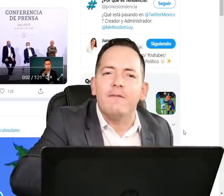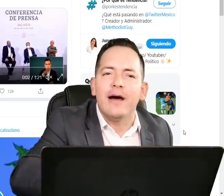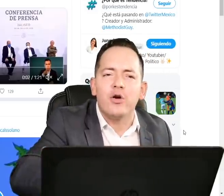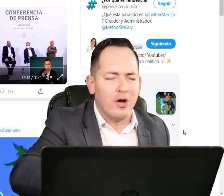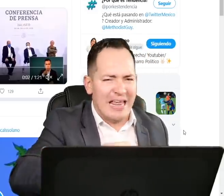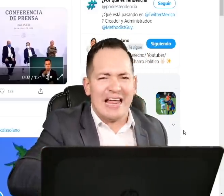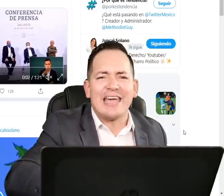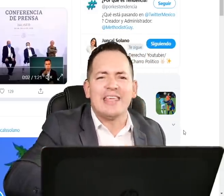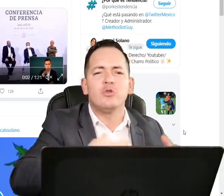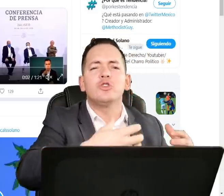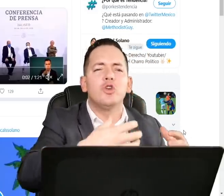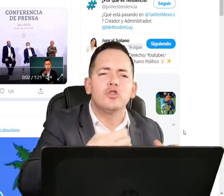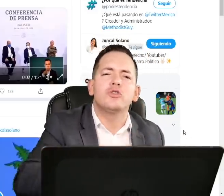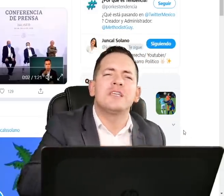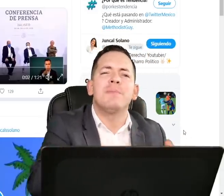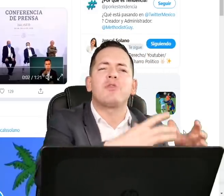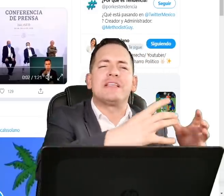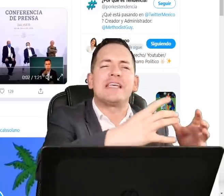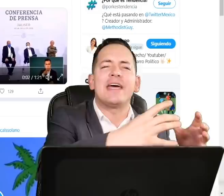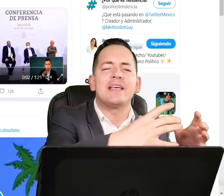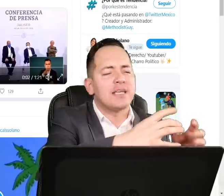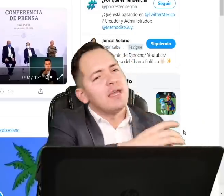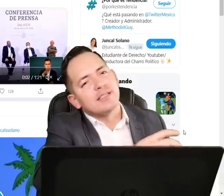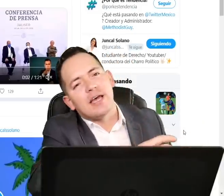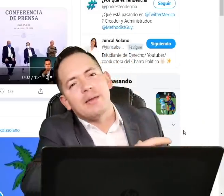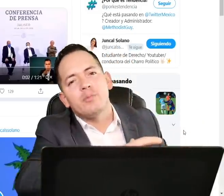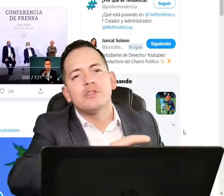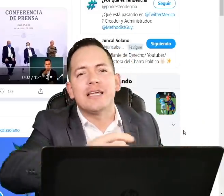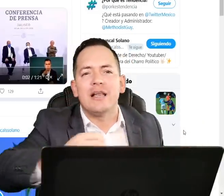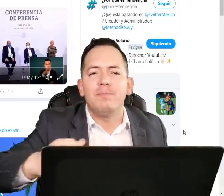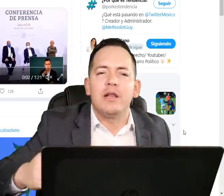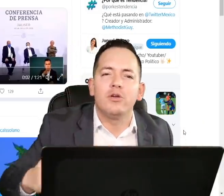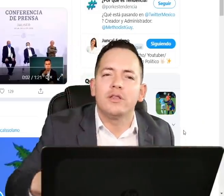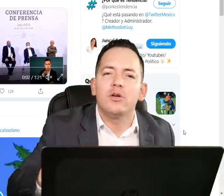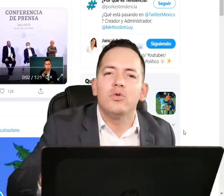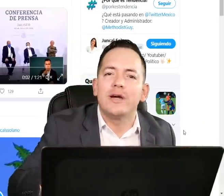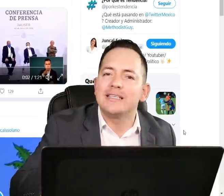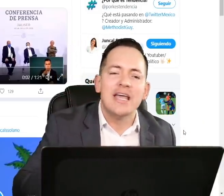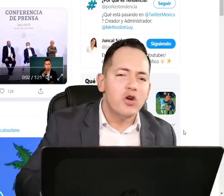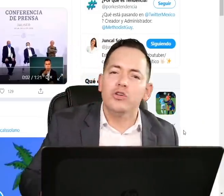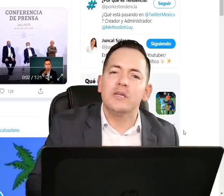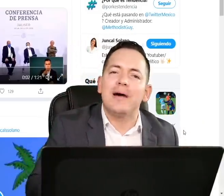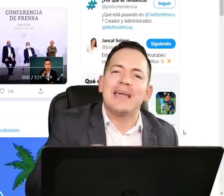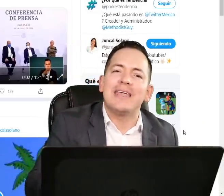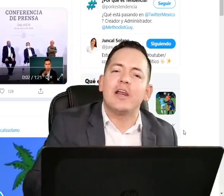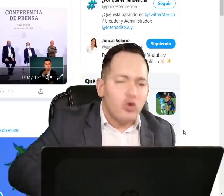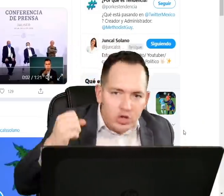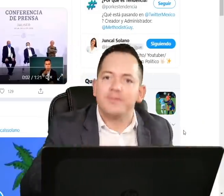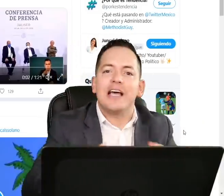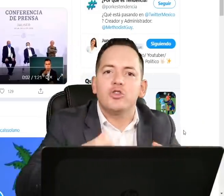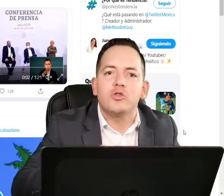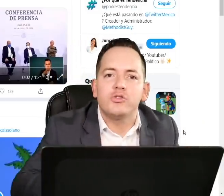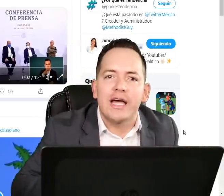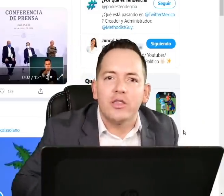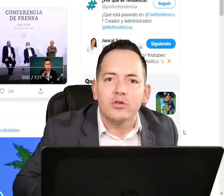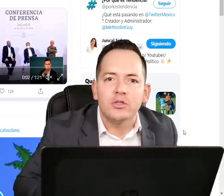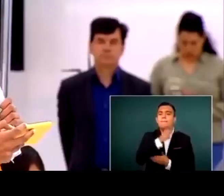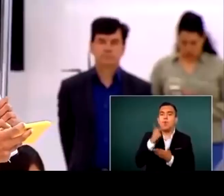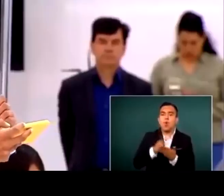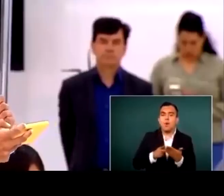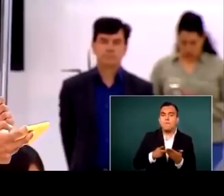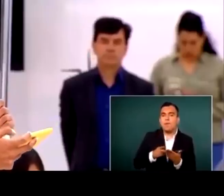enrique alfaro en la que denunció su sinvergüenzadas sabemos que el pelón tío lucas no se va a quedar con los brazos cruzados